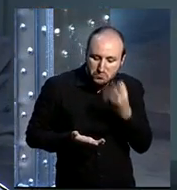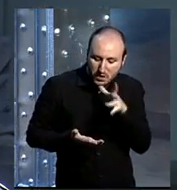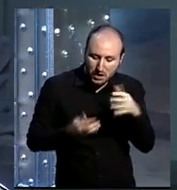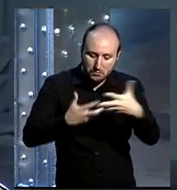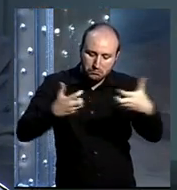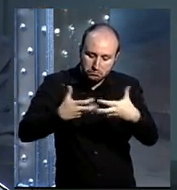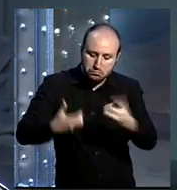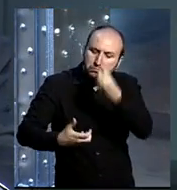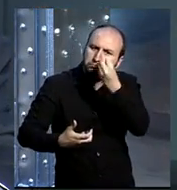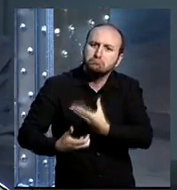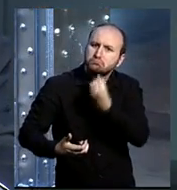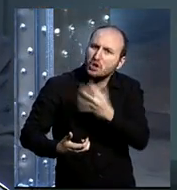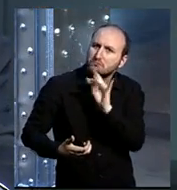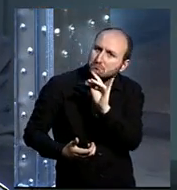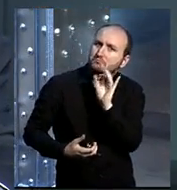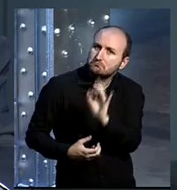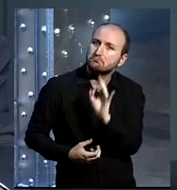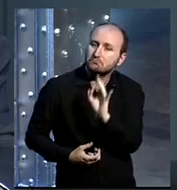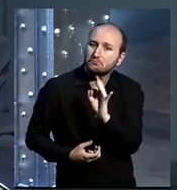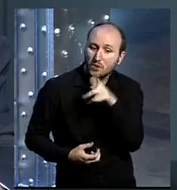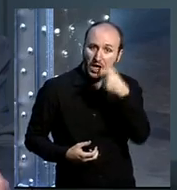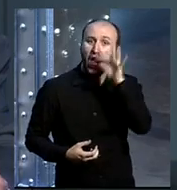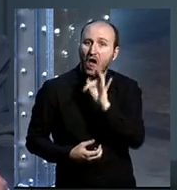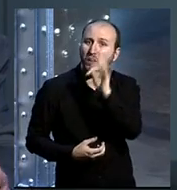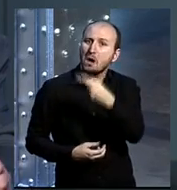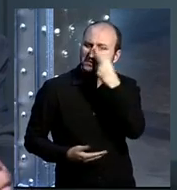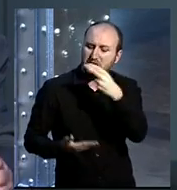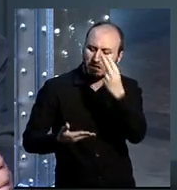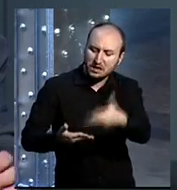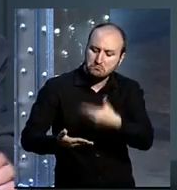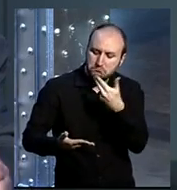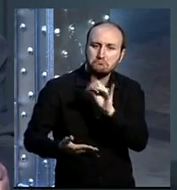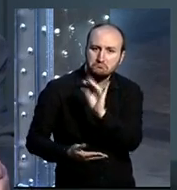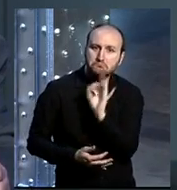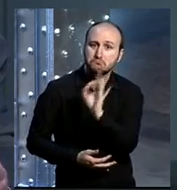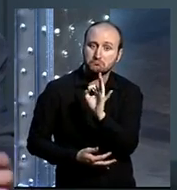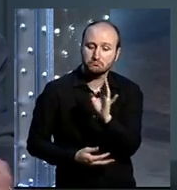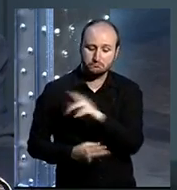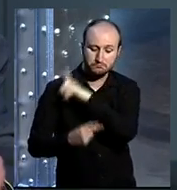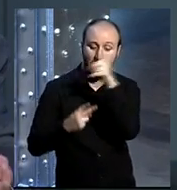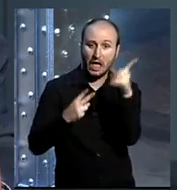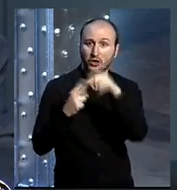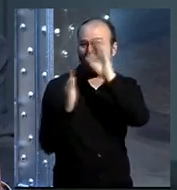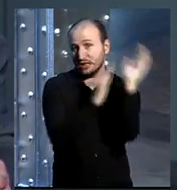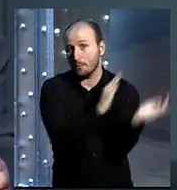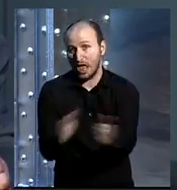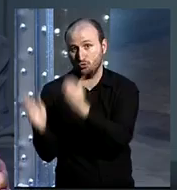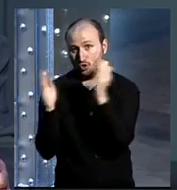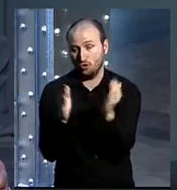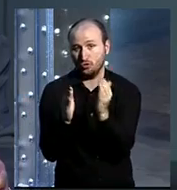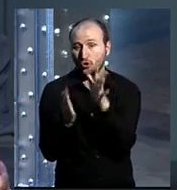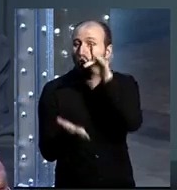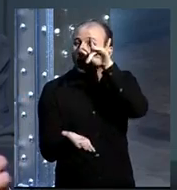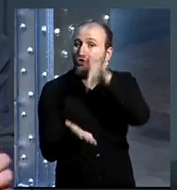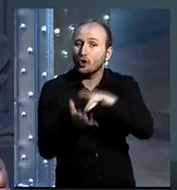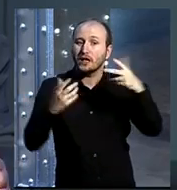escrito, ¿no? Y bueno, y muy interesante, ¿no? Hay un segundo capítulo, una segunda parte, que lleva